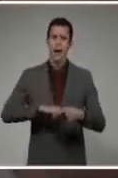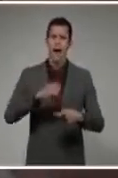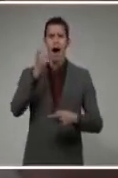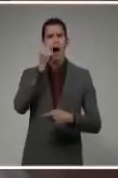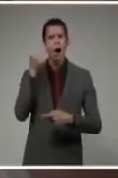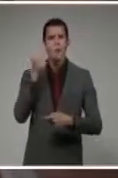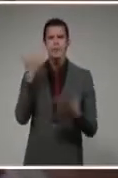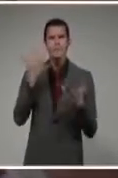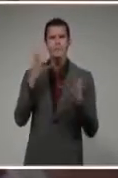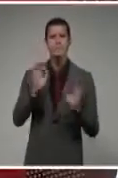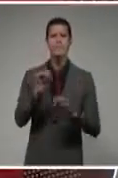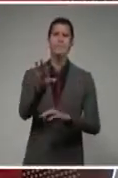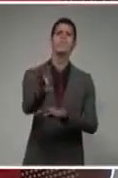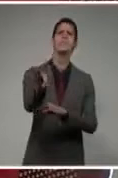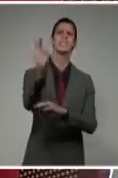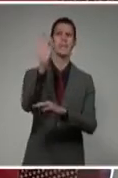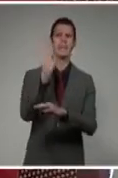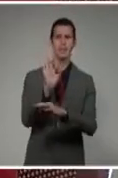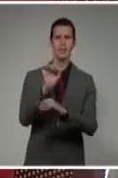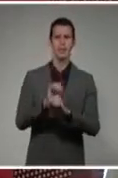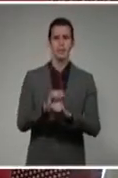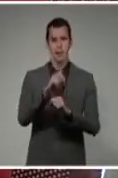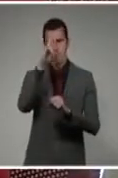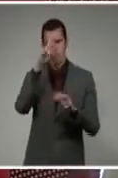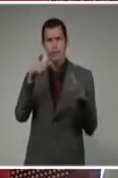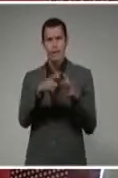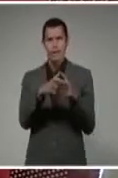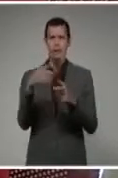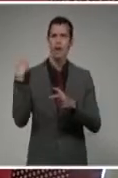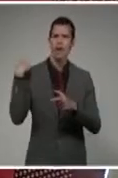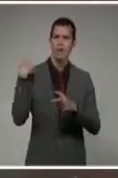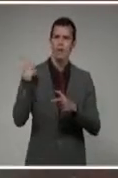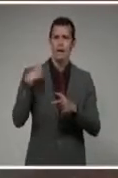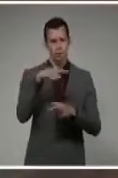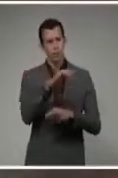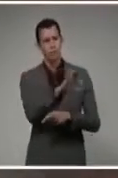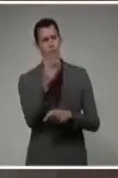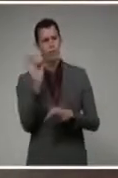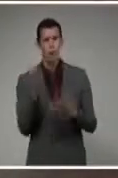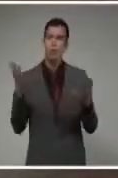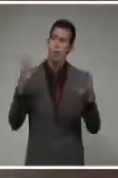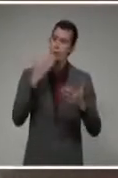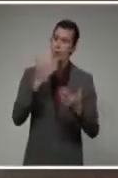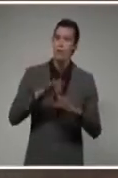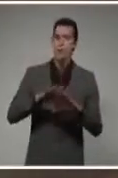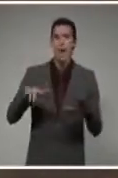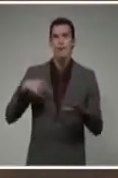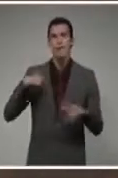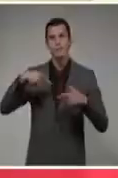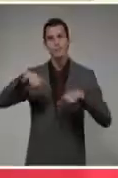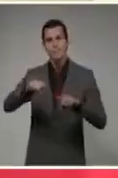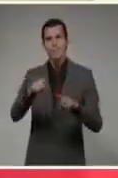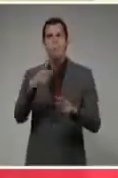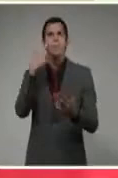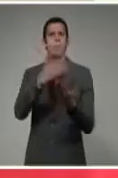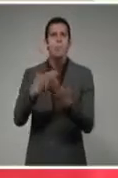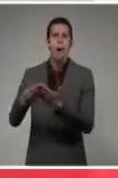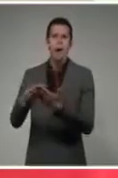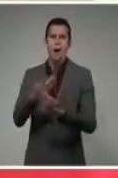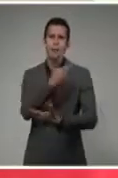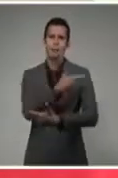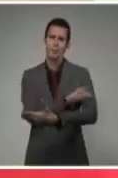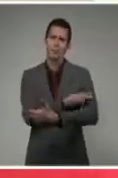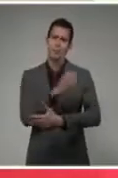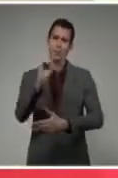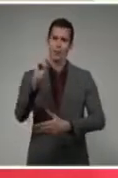seleccionados por su área de salud para integrar la fase 3 de ensayos clínicos de Soberana 02. Es un orgullo que